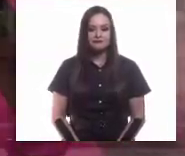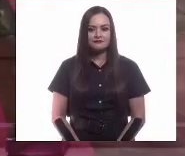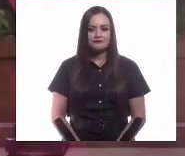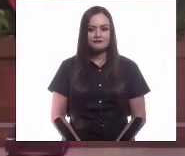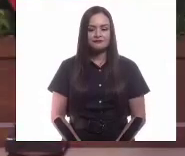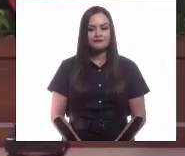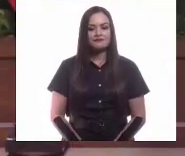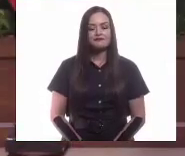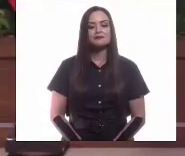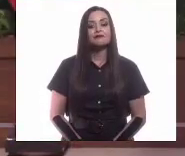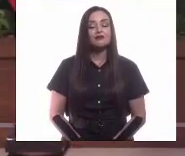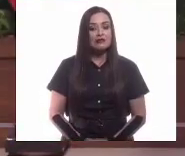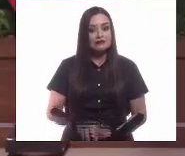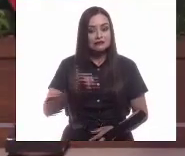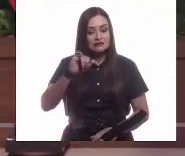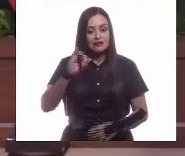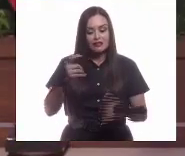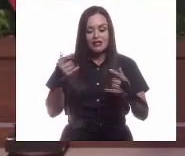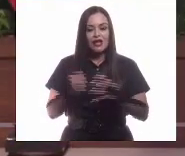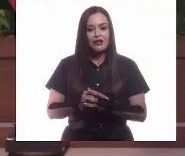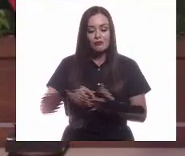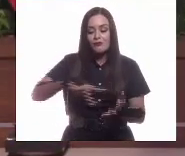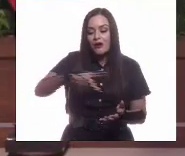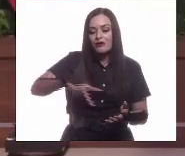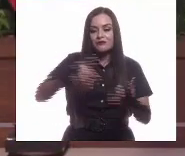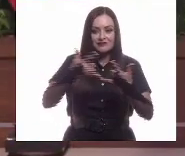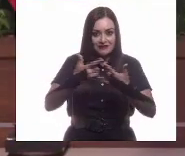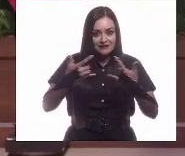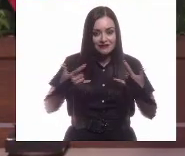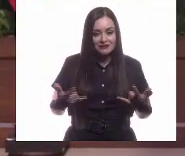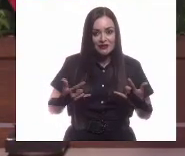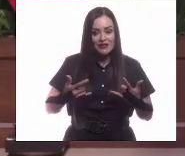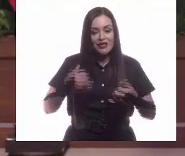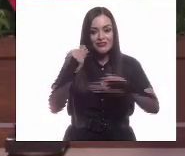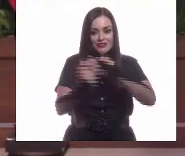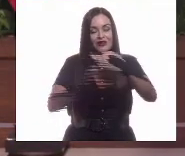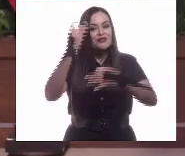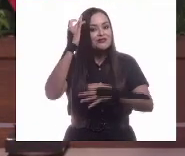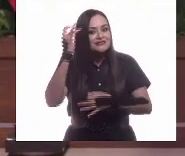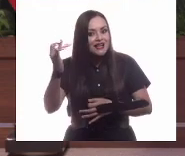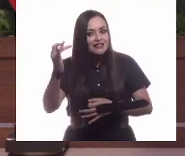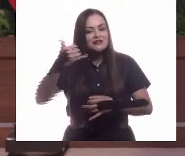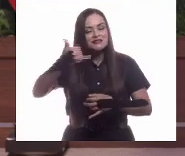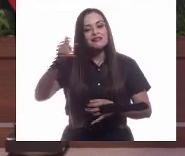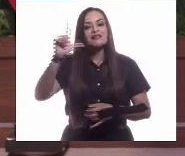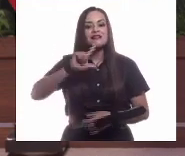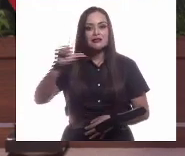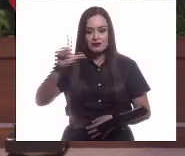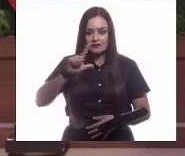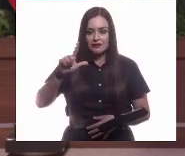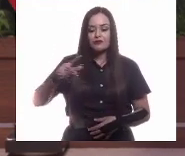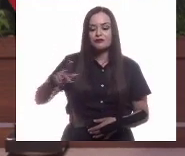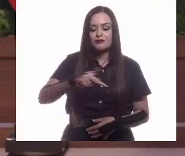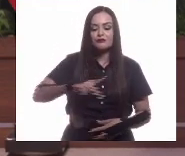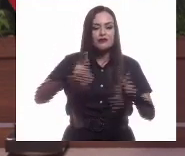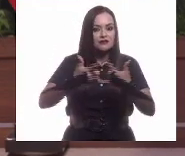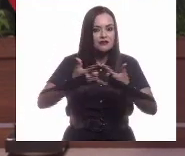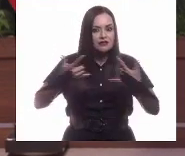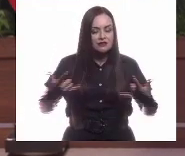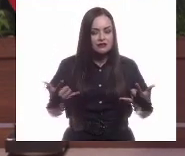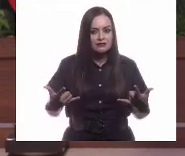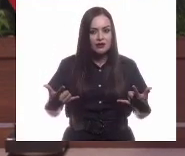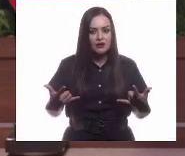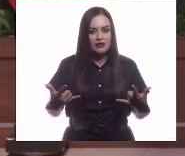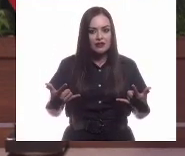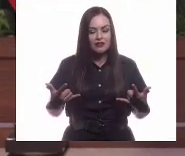A nuestros pueblos mágicos de Todos Santos y Loreto, nuestro programa estatal de pueblos históricos sumó al